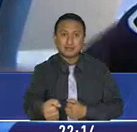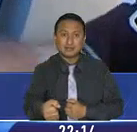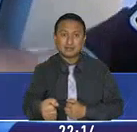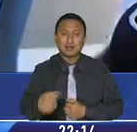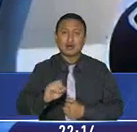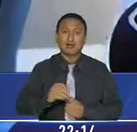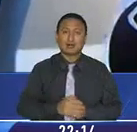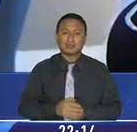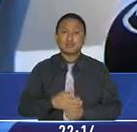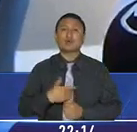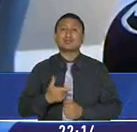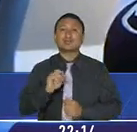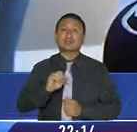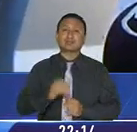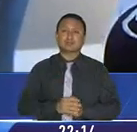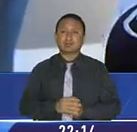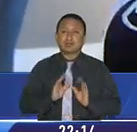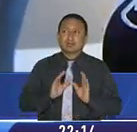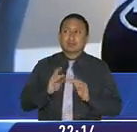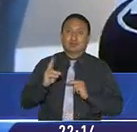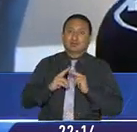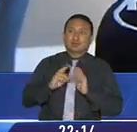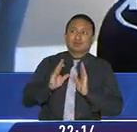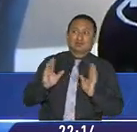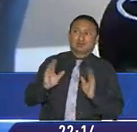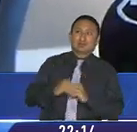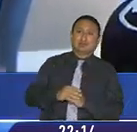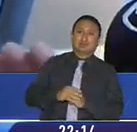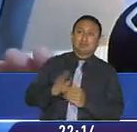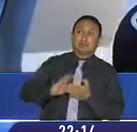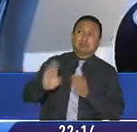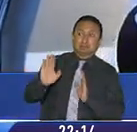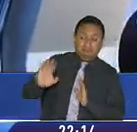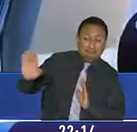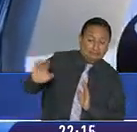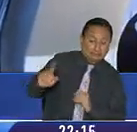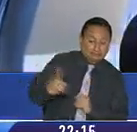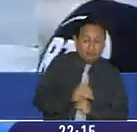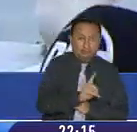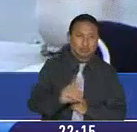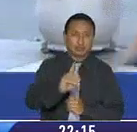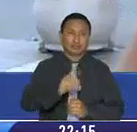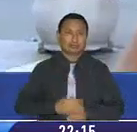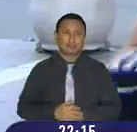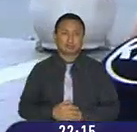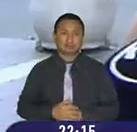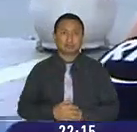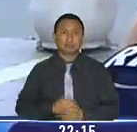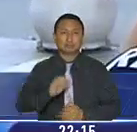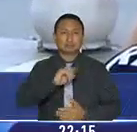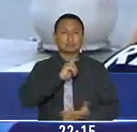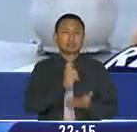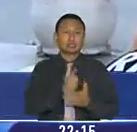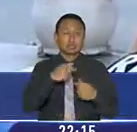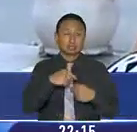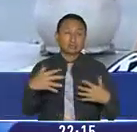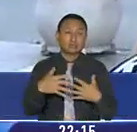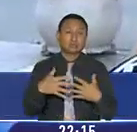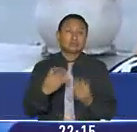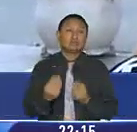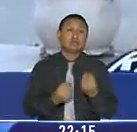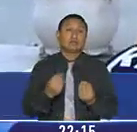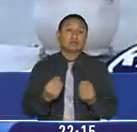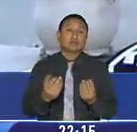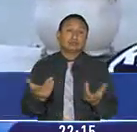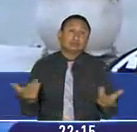a decirme cualquier cosa, pero yo no los conozco. Entonces yo me esquivo, me aparto. Así es, envueltos en miedo, claro, que nos queda otra